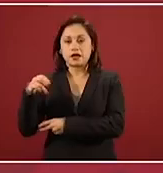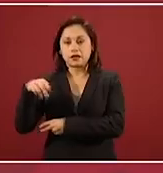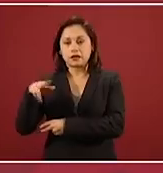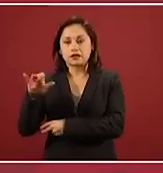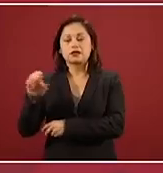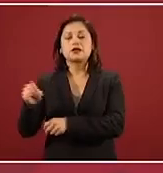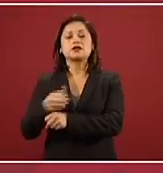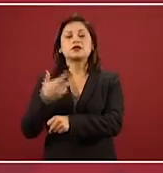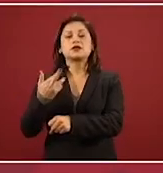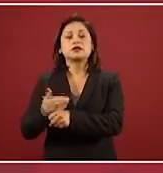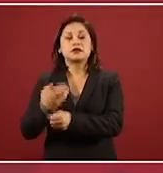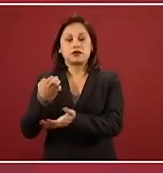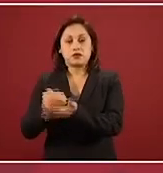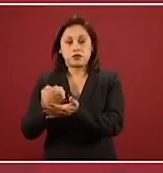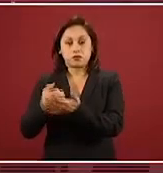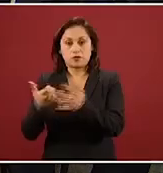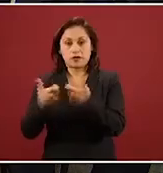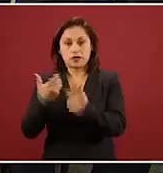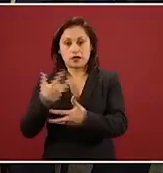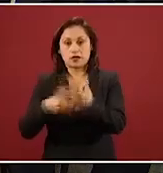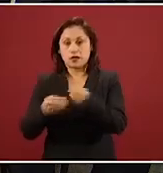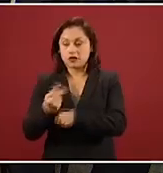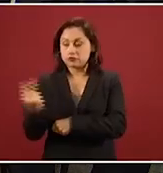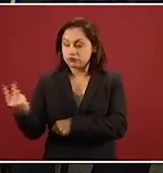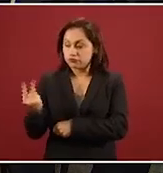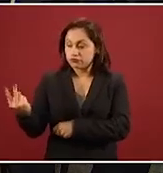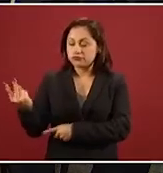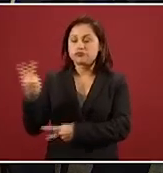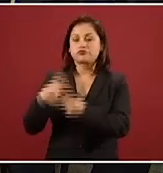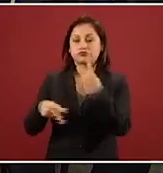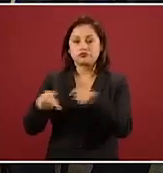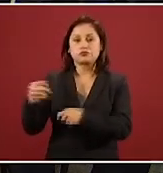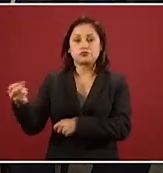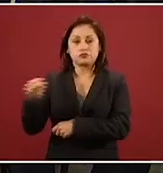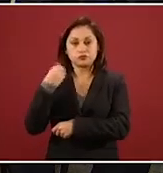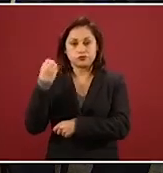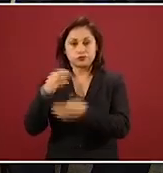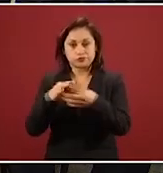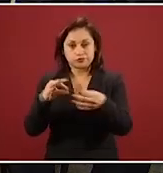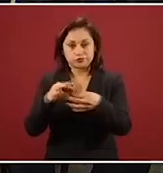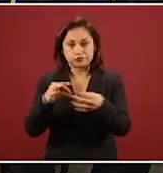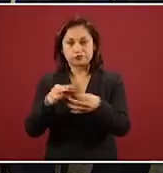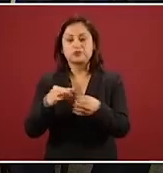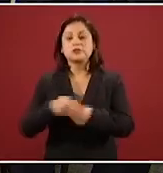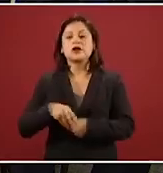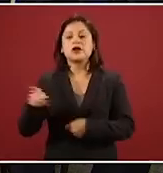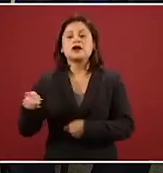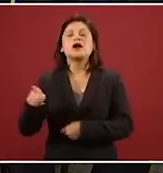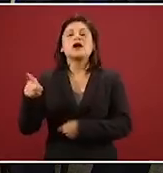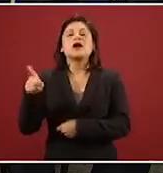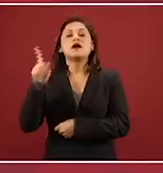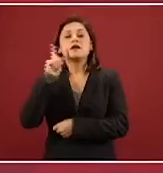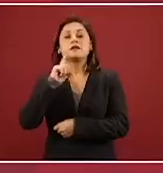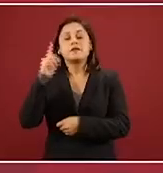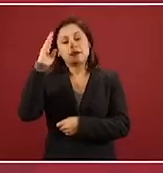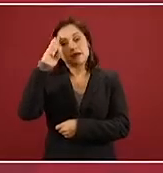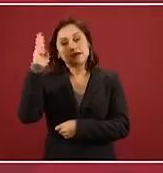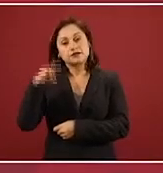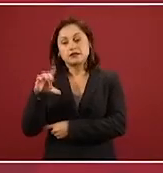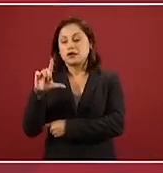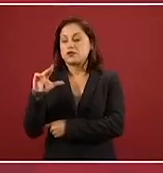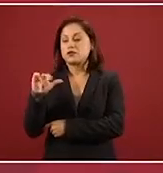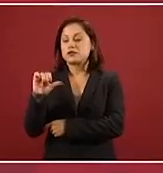van a informar. También nos acompaña la maestra Luisa María Alcalde,